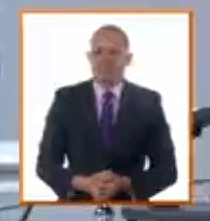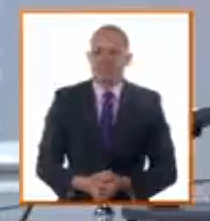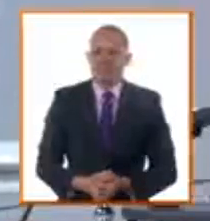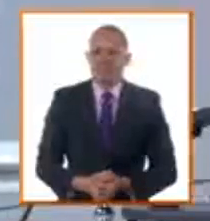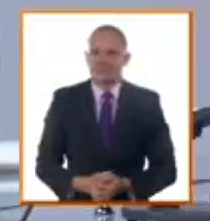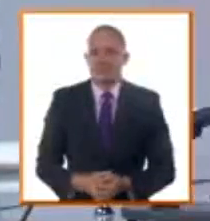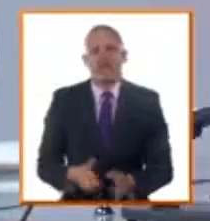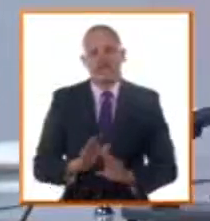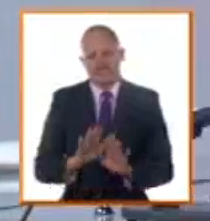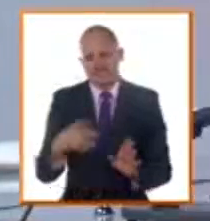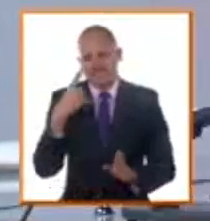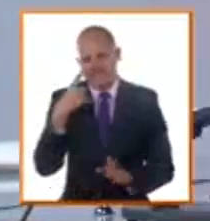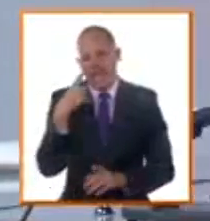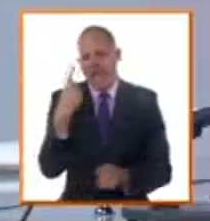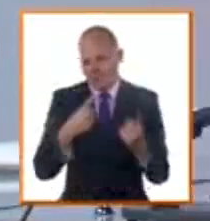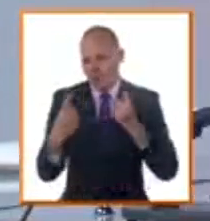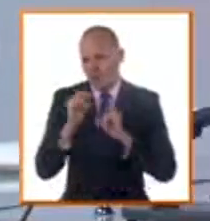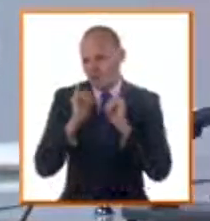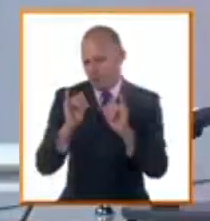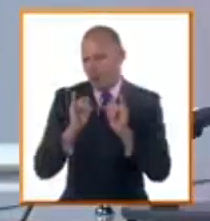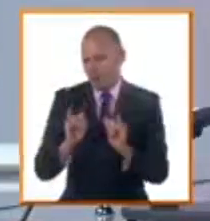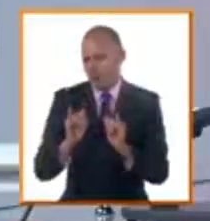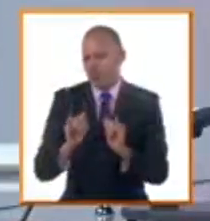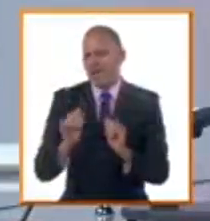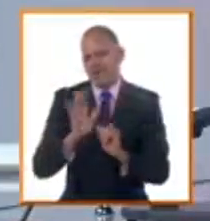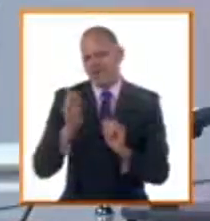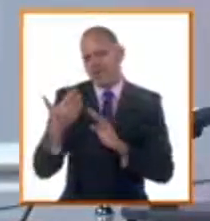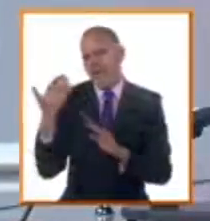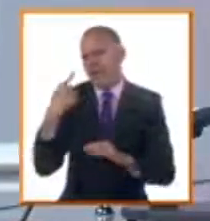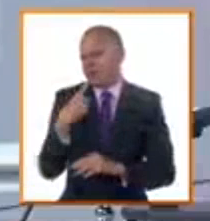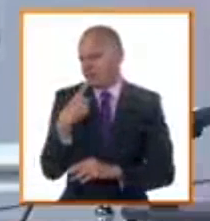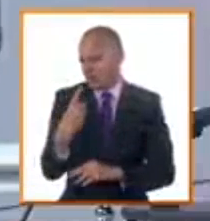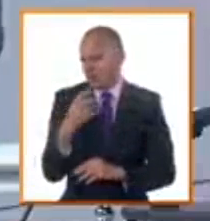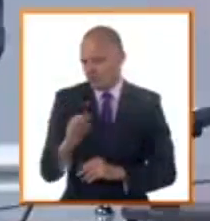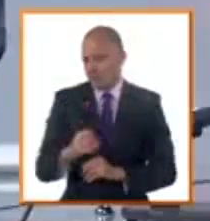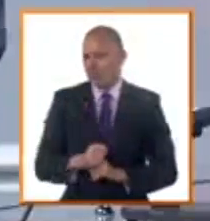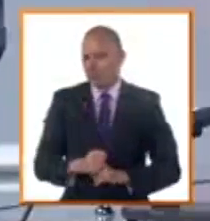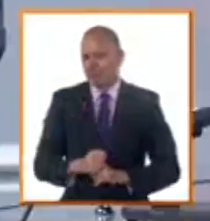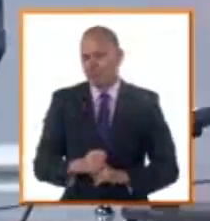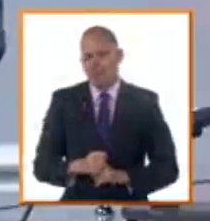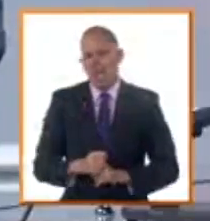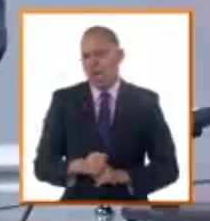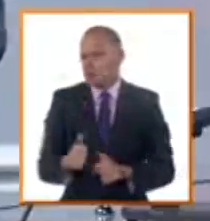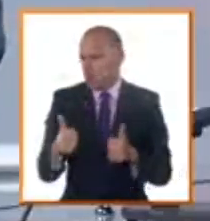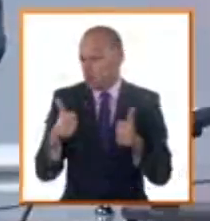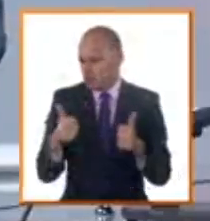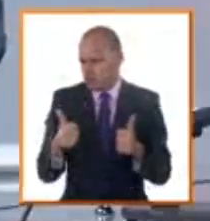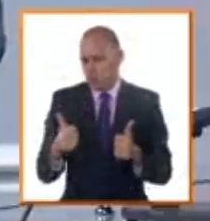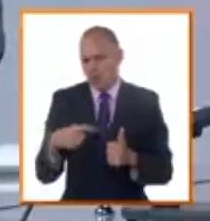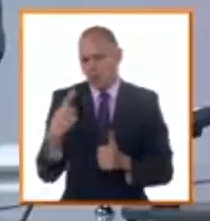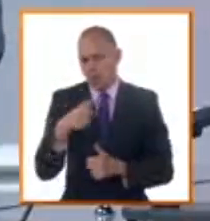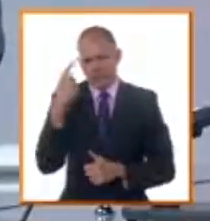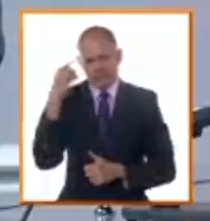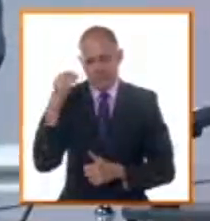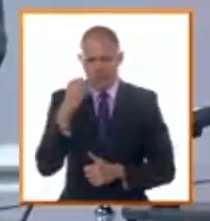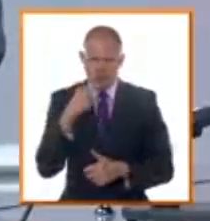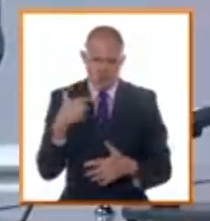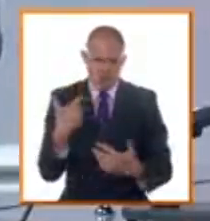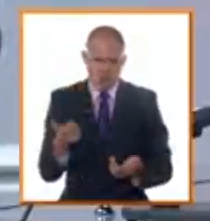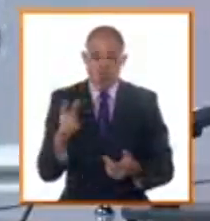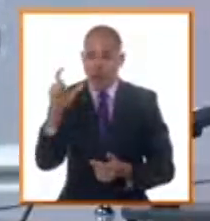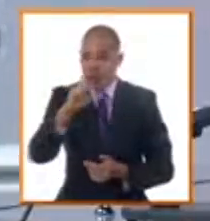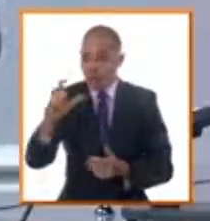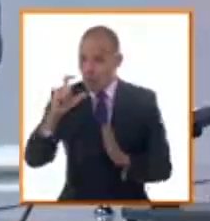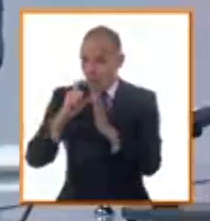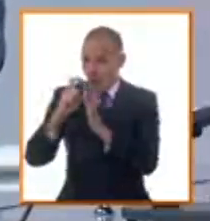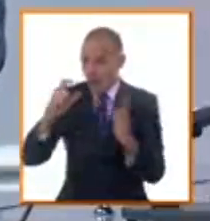datos reiterados, pero nunca sobra reiterarlo, la situación realmente que vivieron las provincias del oriente cubano, desde Camagüey hasta